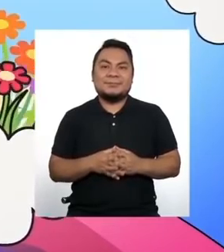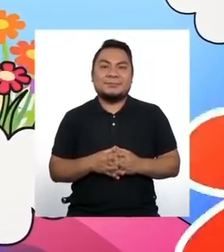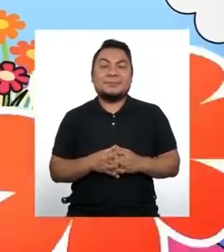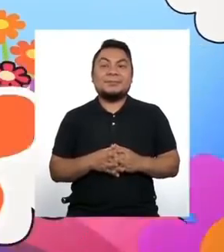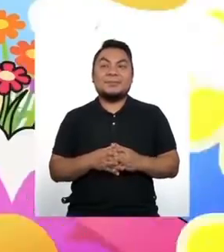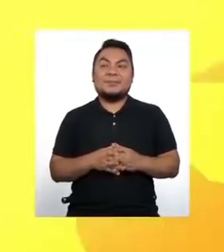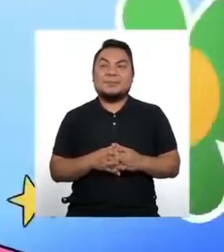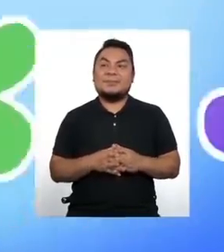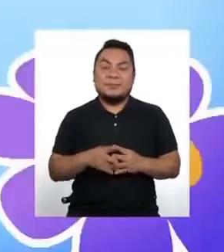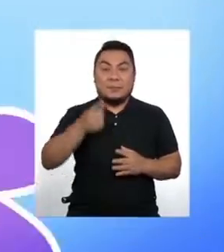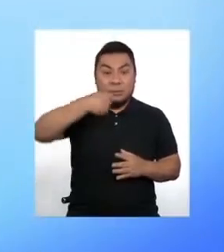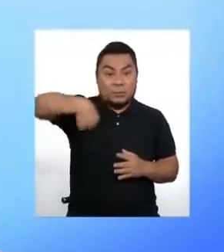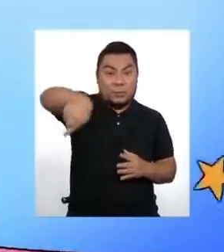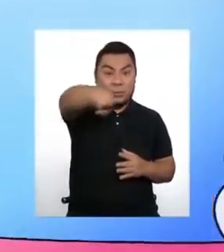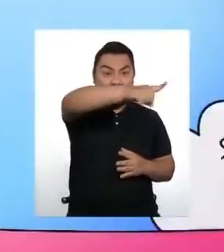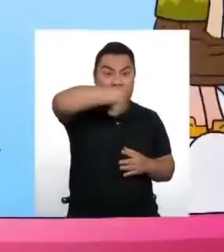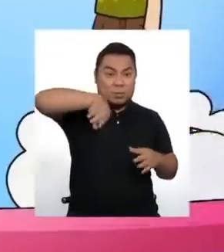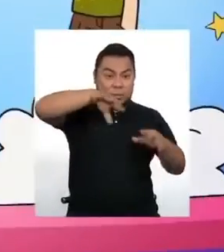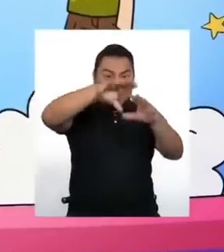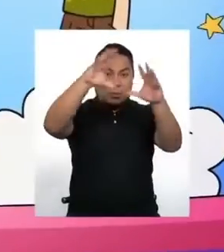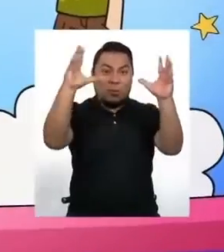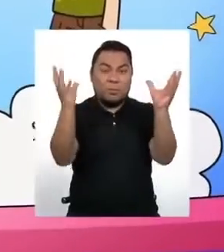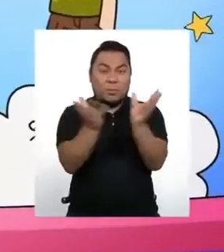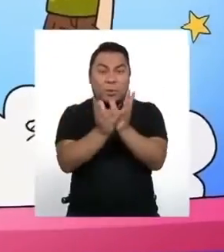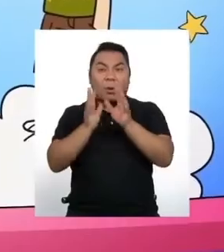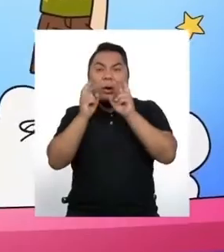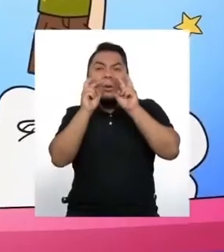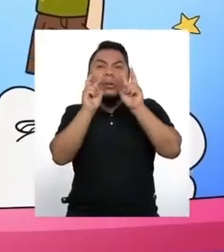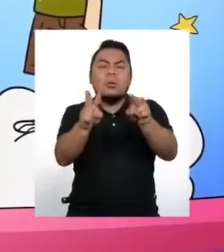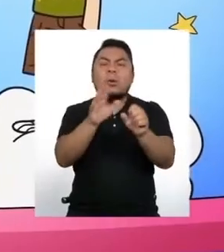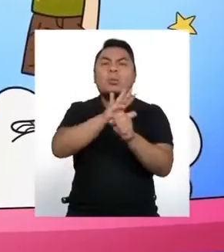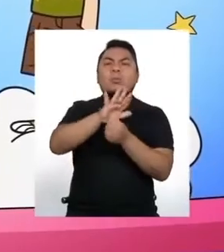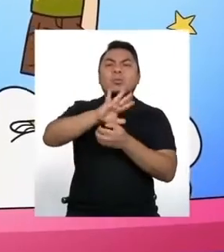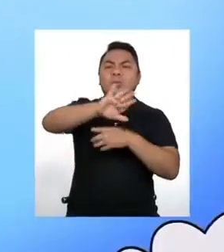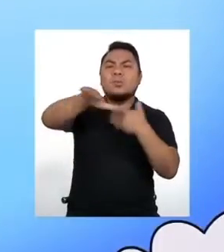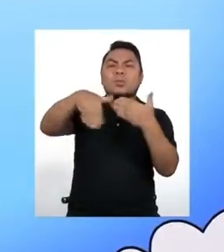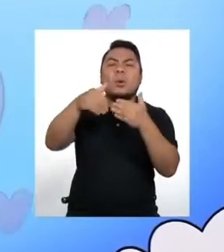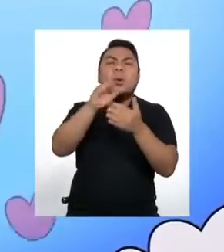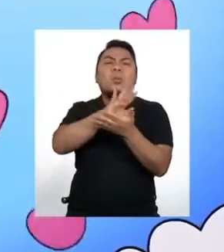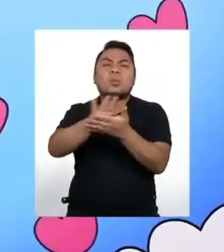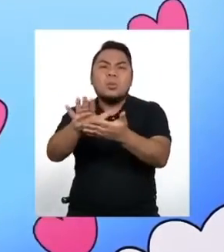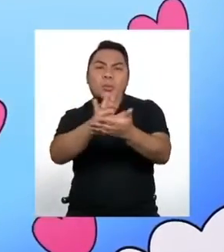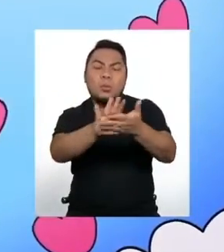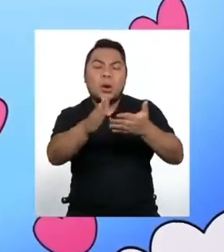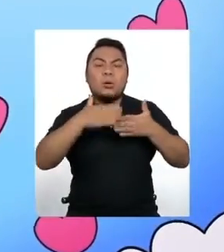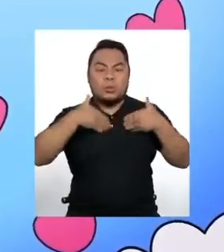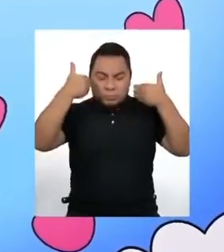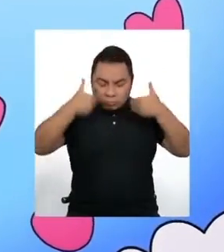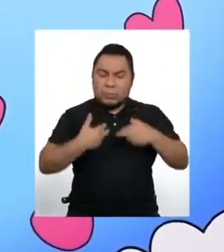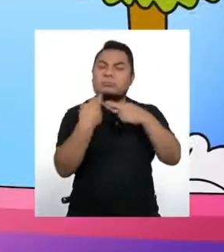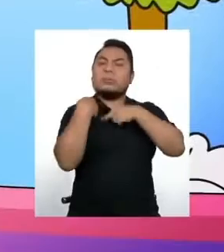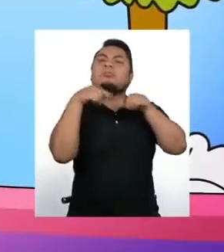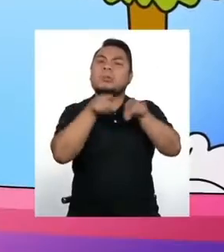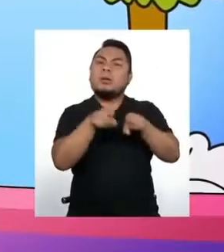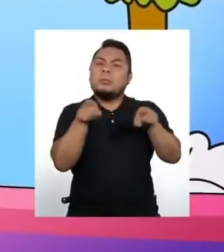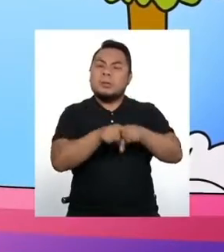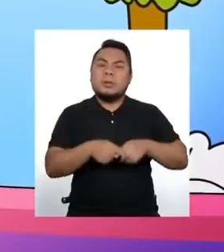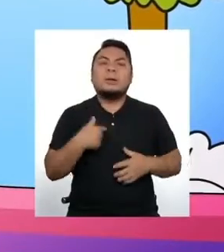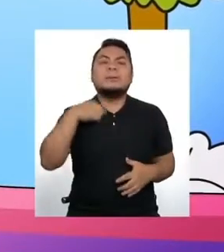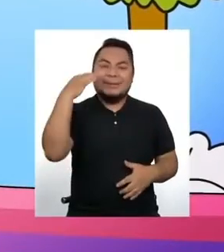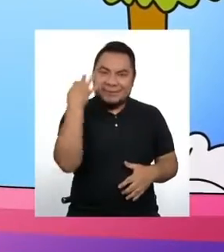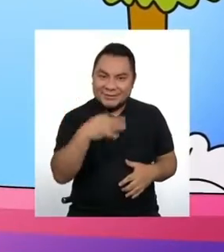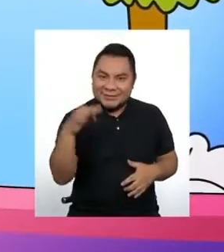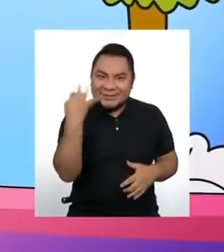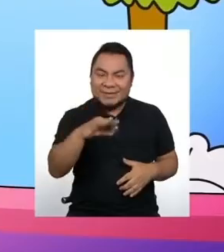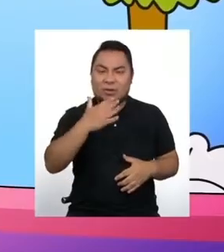niño te observe tapar una caja. Dale el tiempo necesario para que realice por sí misma o mismo esta